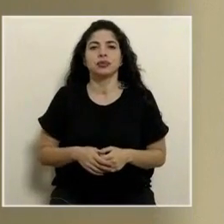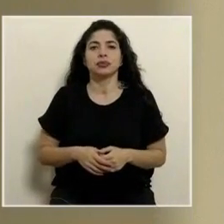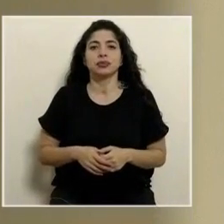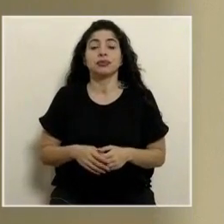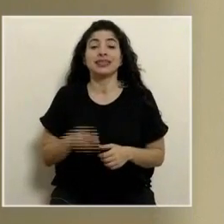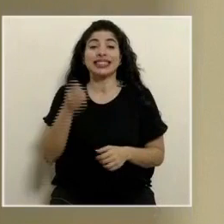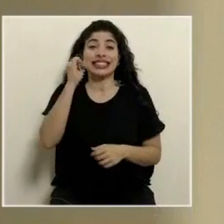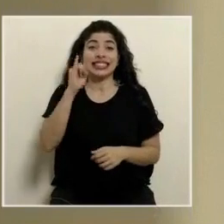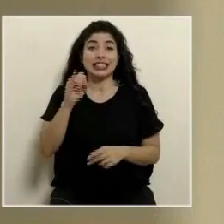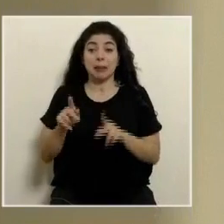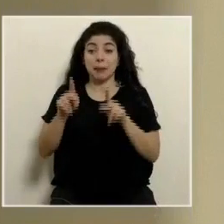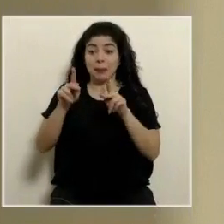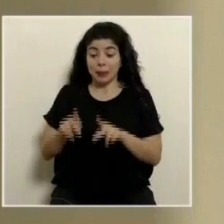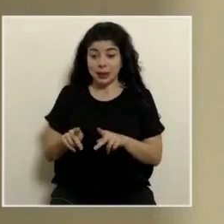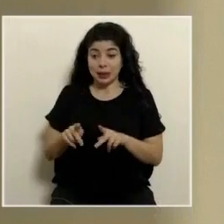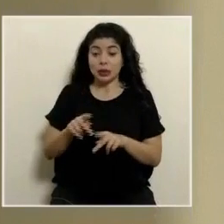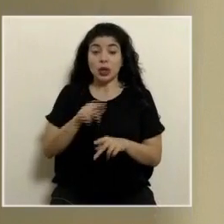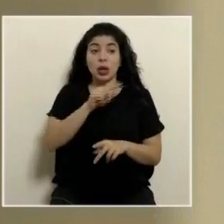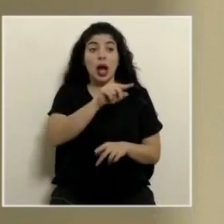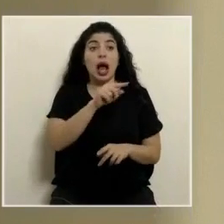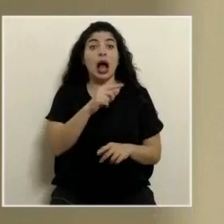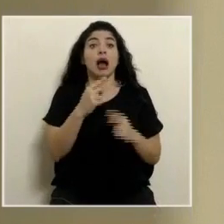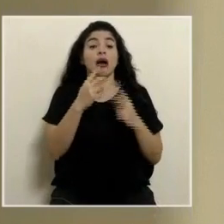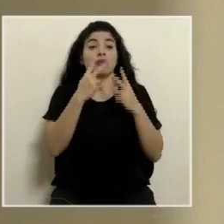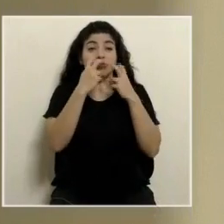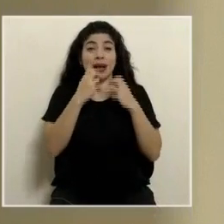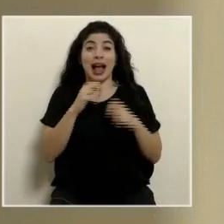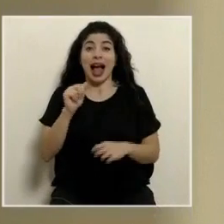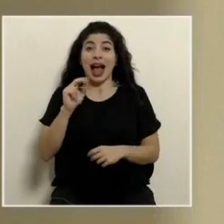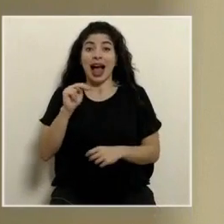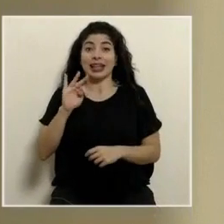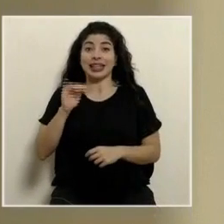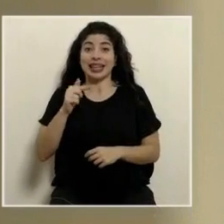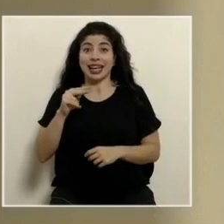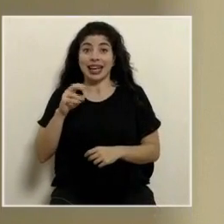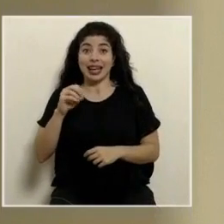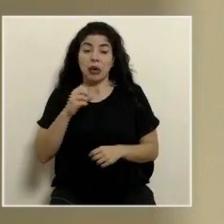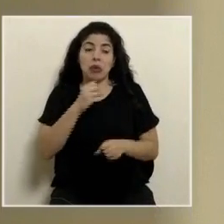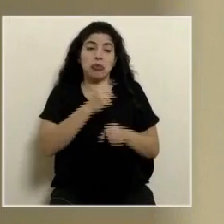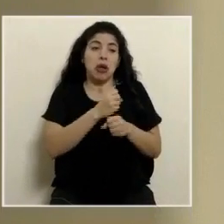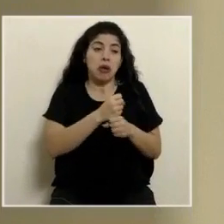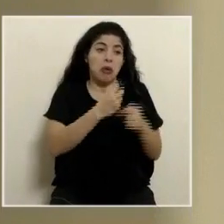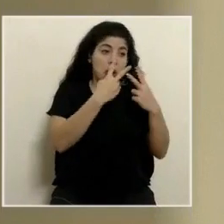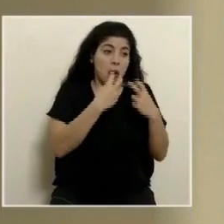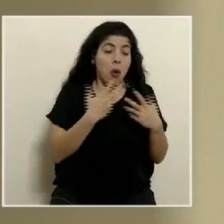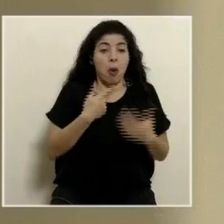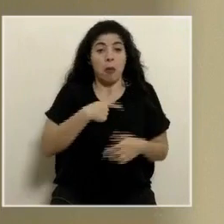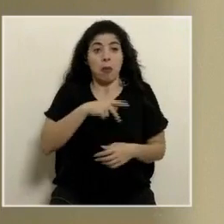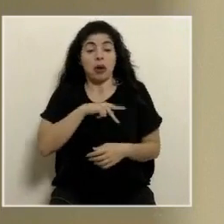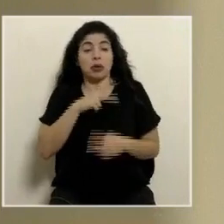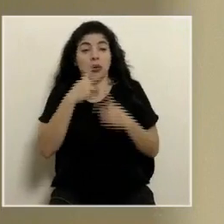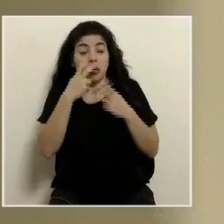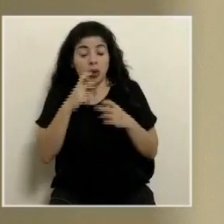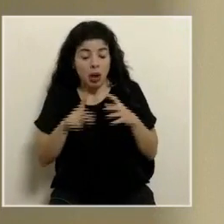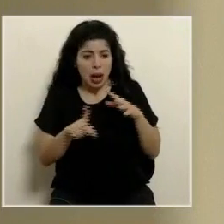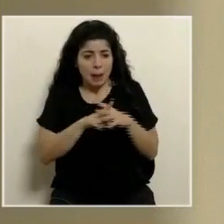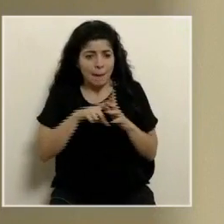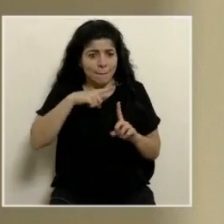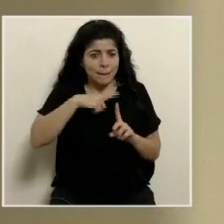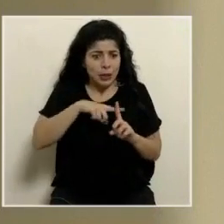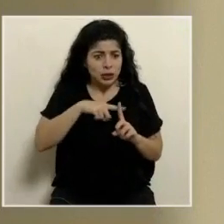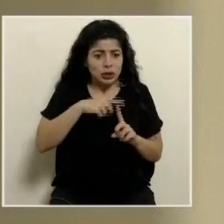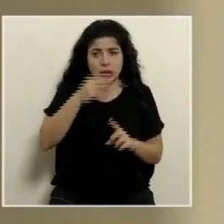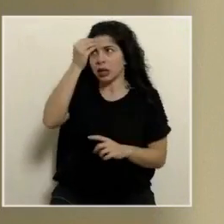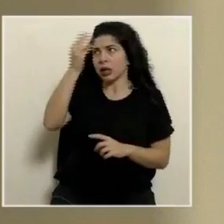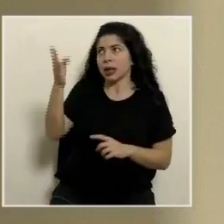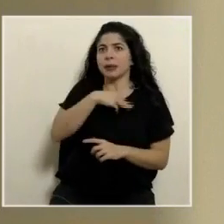La persona que resulta positivo por la prueba de antígeno, obviamente, tanto en los testeos laborales como en los personales, será notificada inmediatamente al Ministerio de